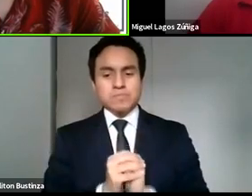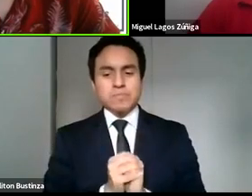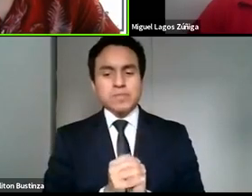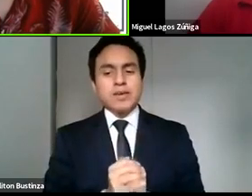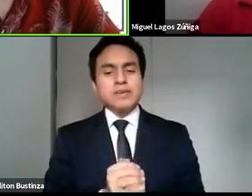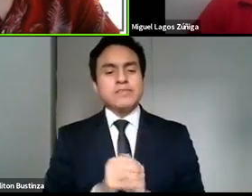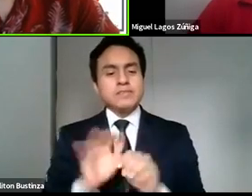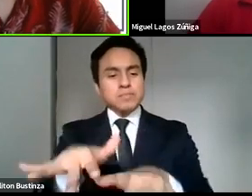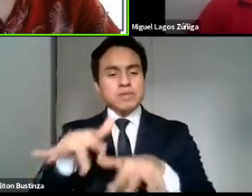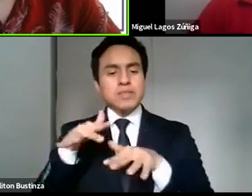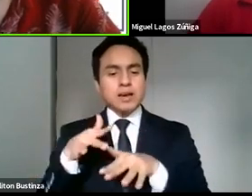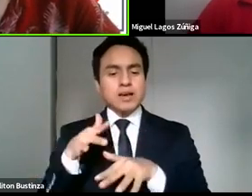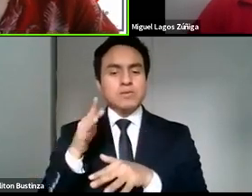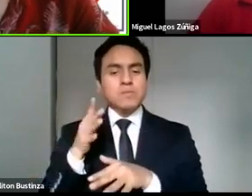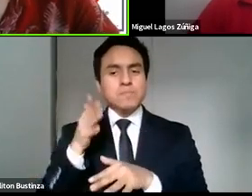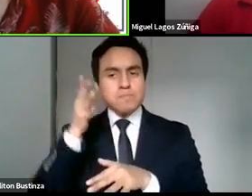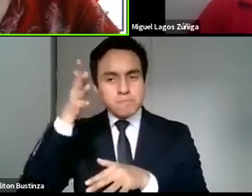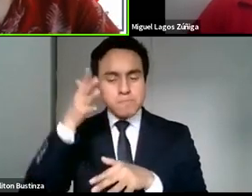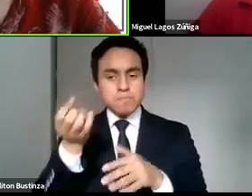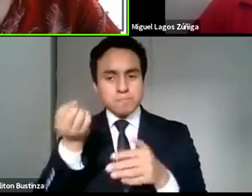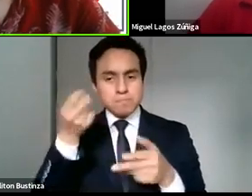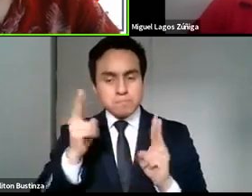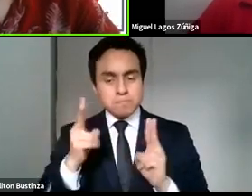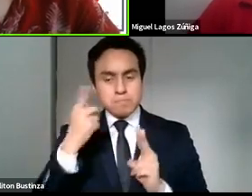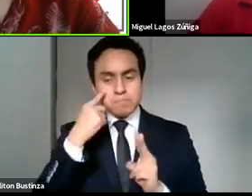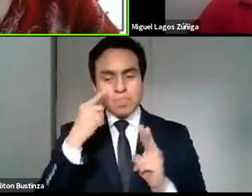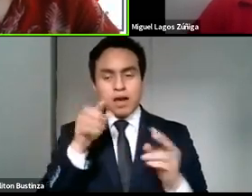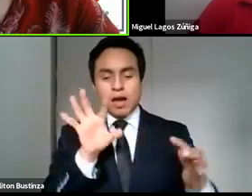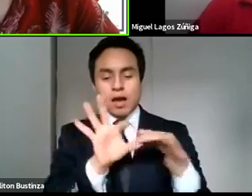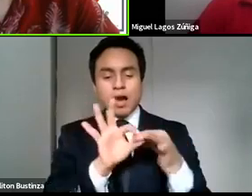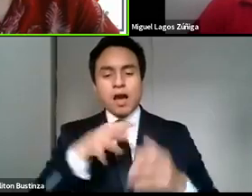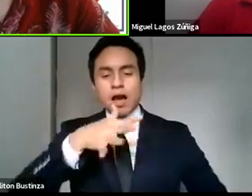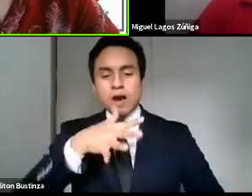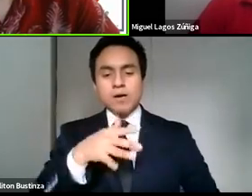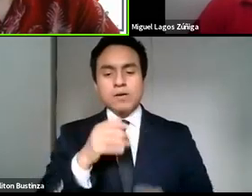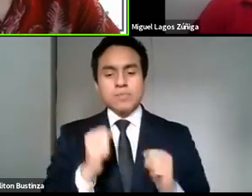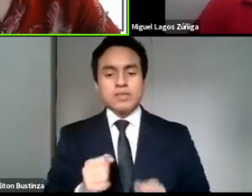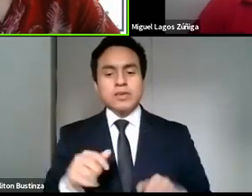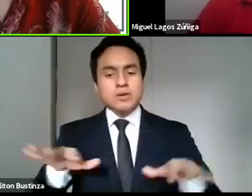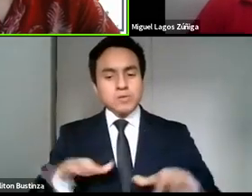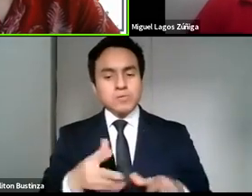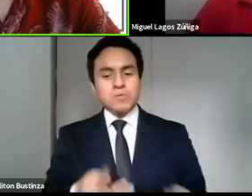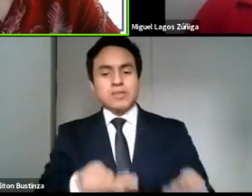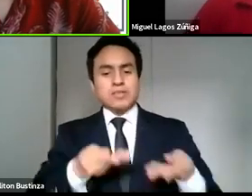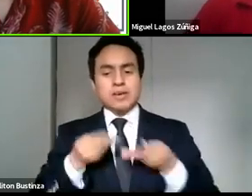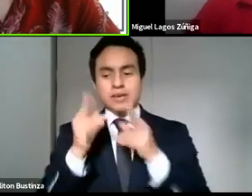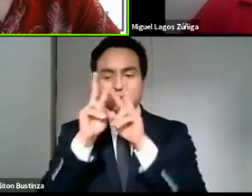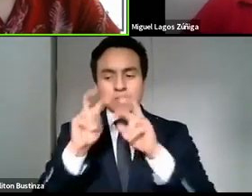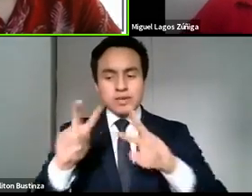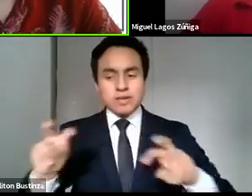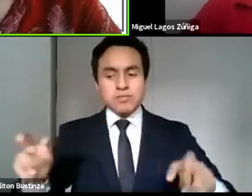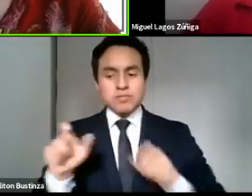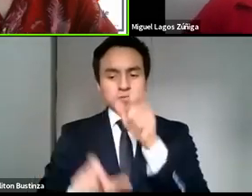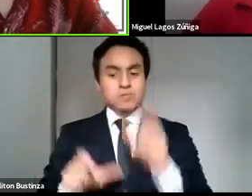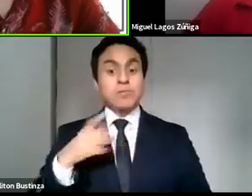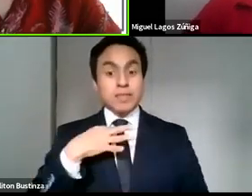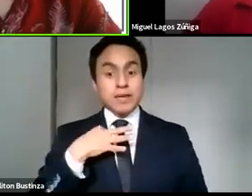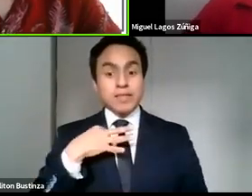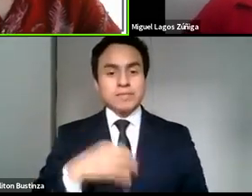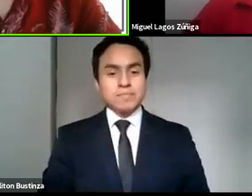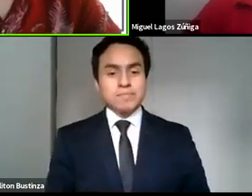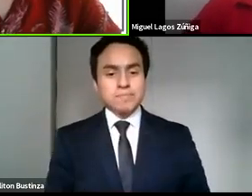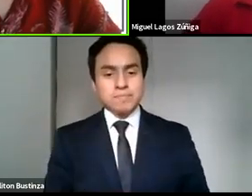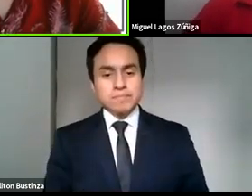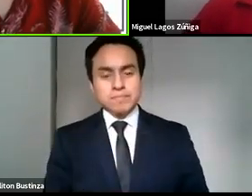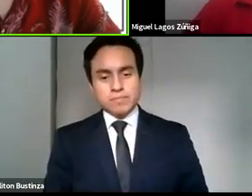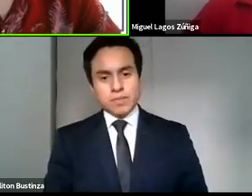seminario nos permite conocer sobre diferentes aspectos vinculados al agua y que serán de utilidad durante esta investigación ciudadana.